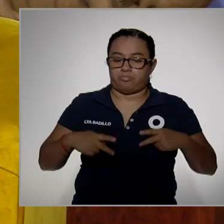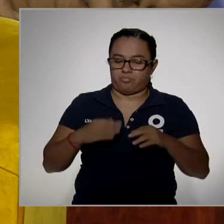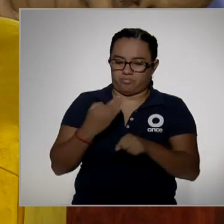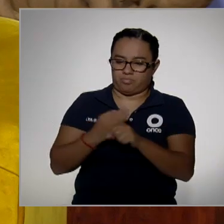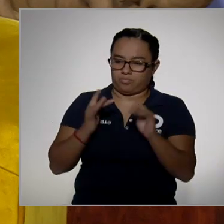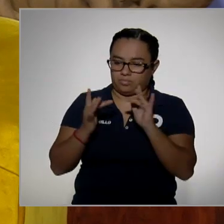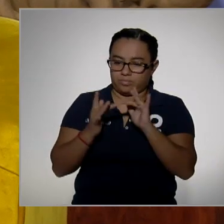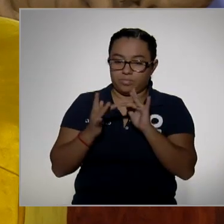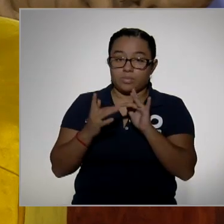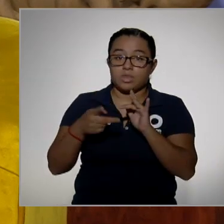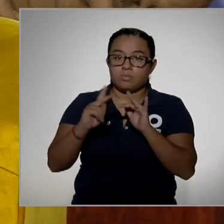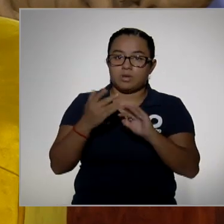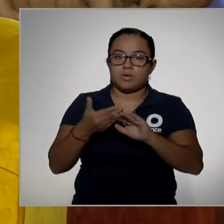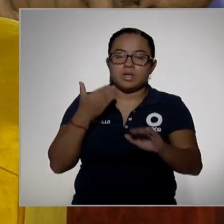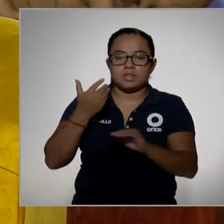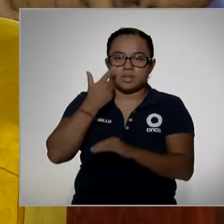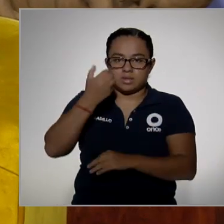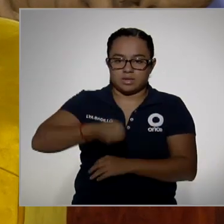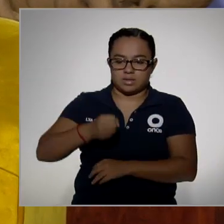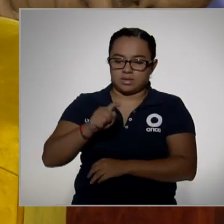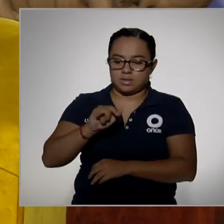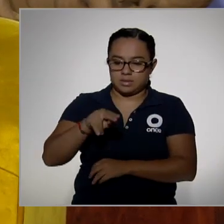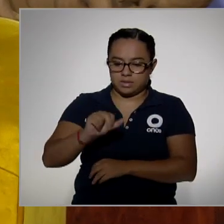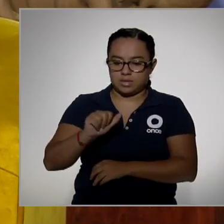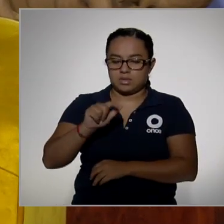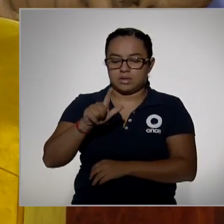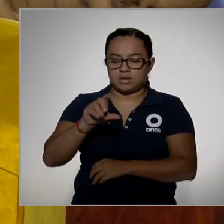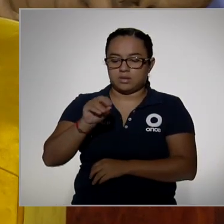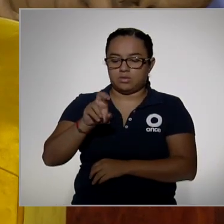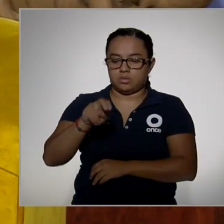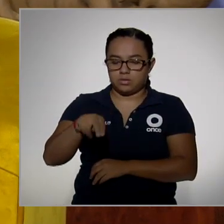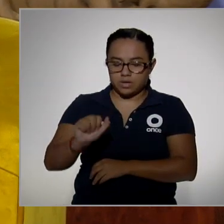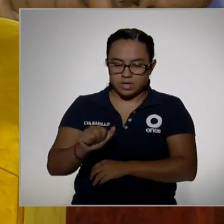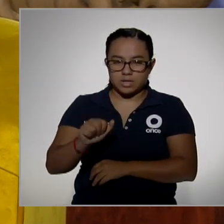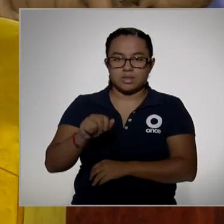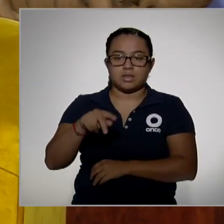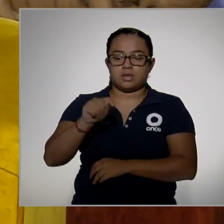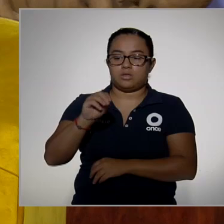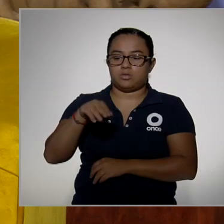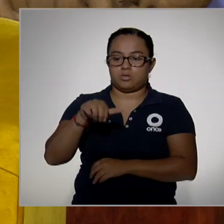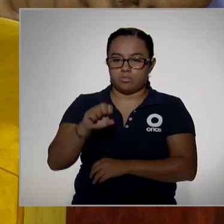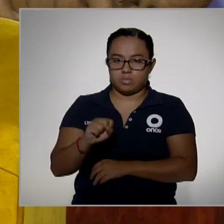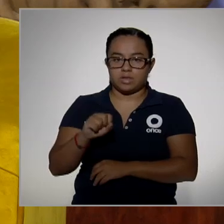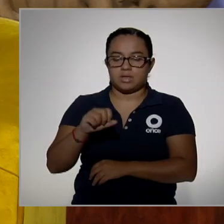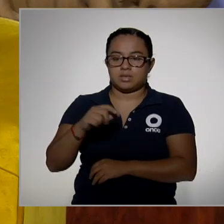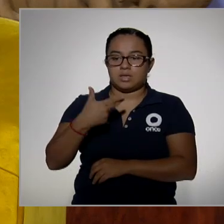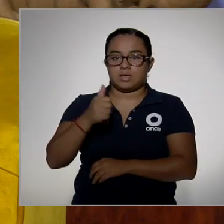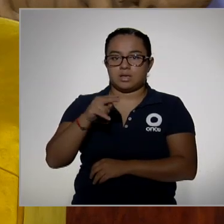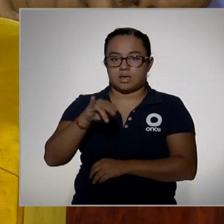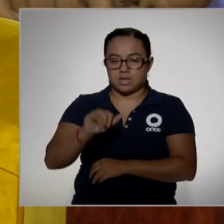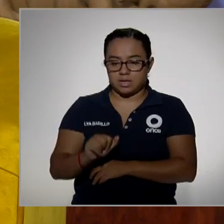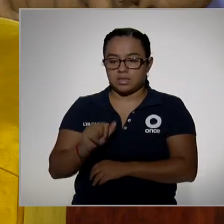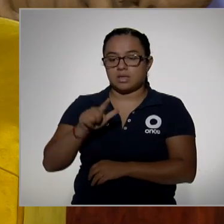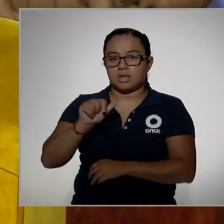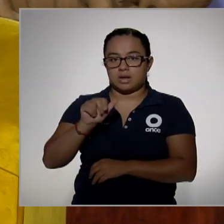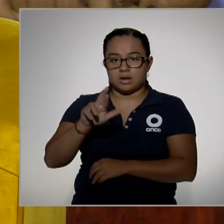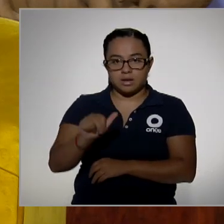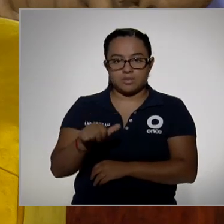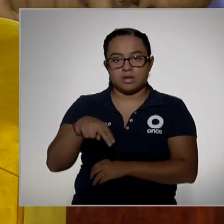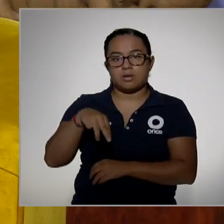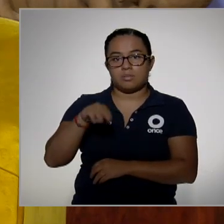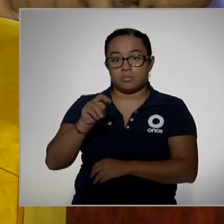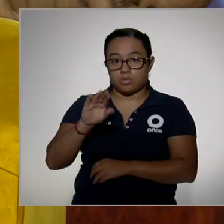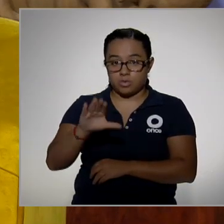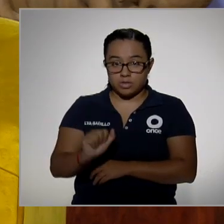conectadas y antes quiero saludar a tina cabrera loren lorena valenzuela tomás camacho jan y ortega laura limón mónica